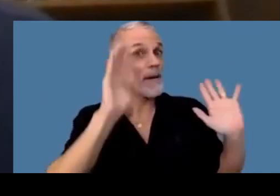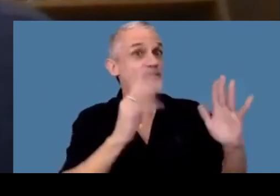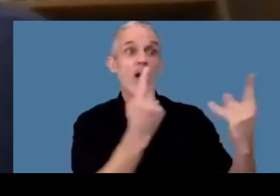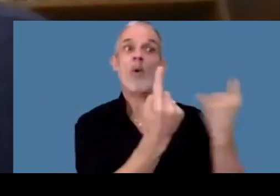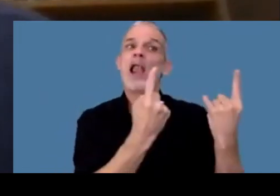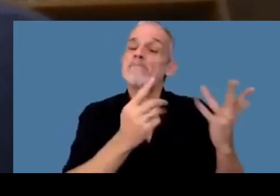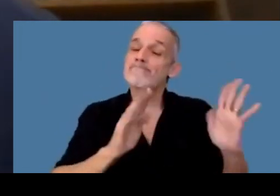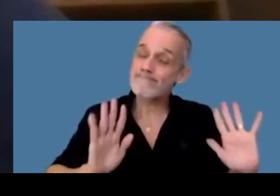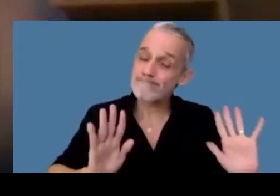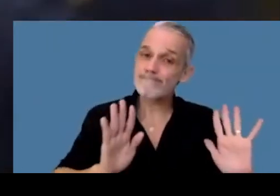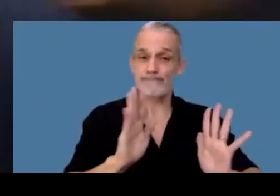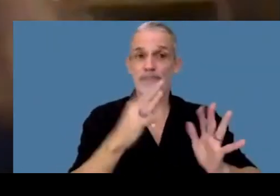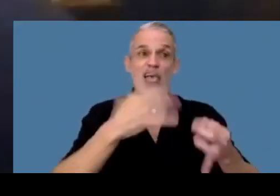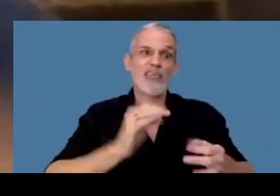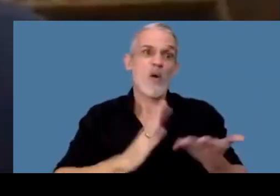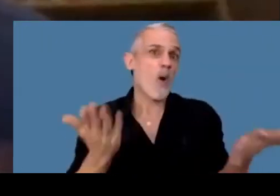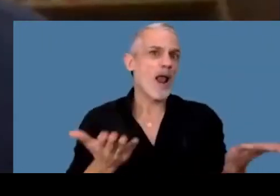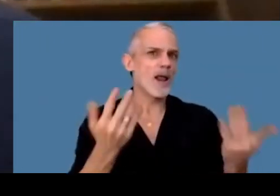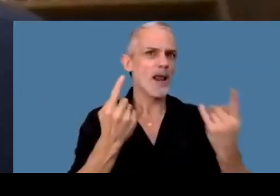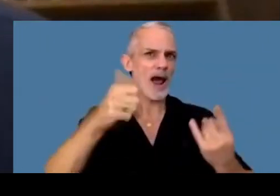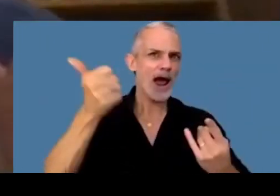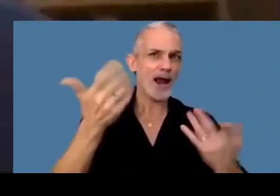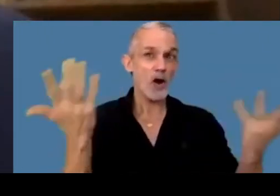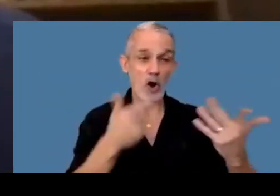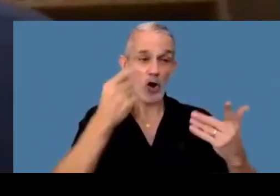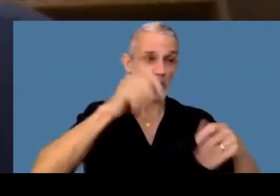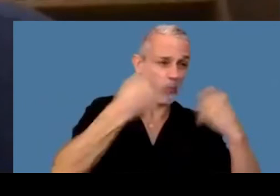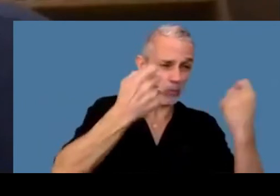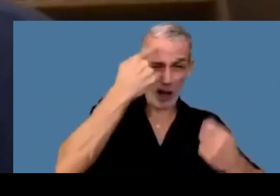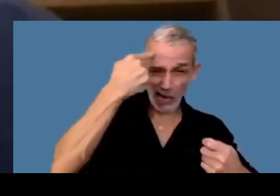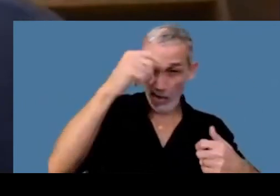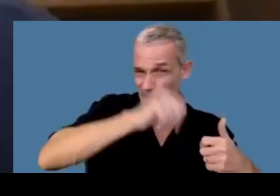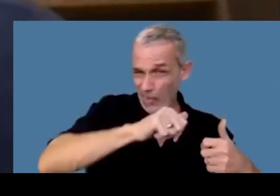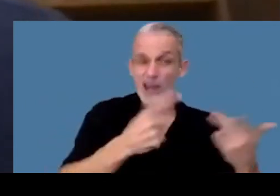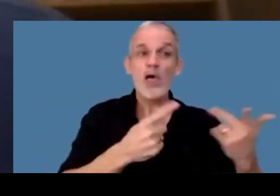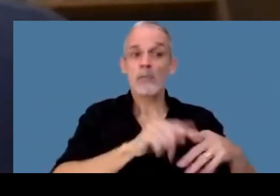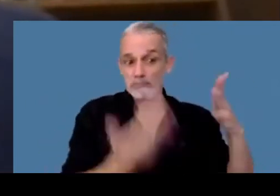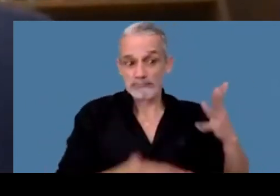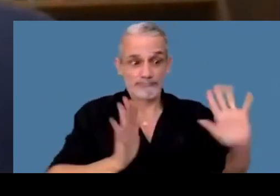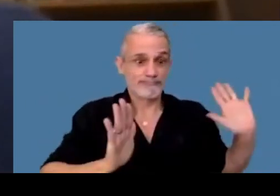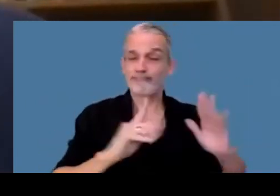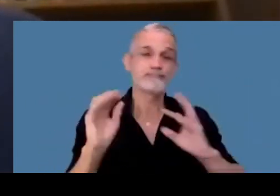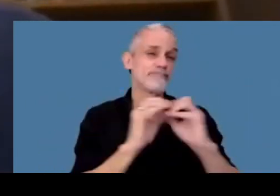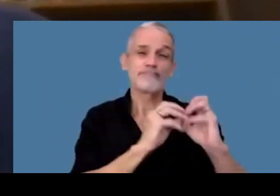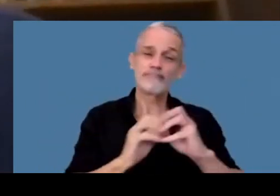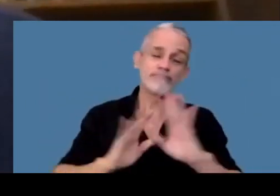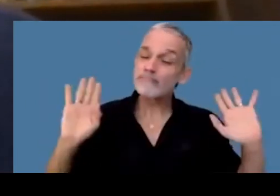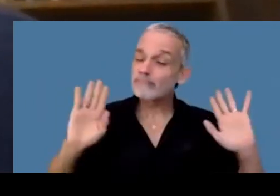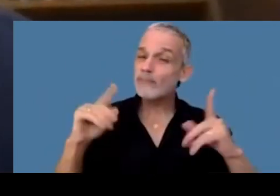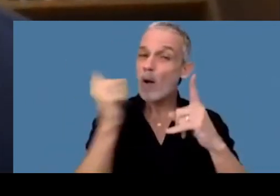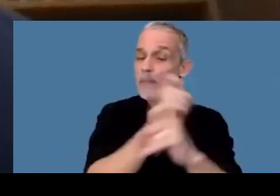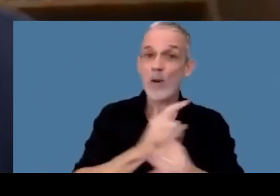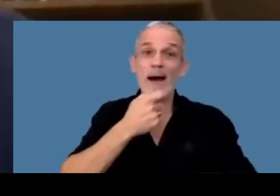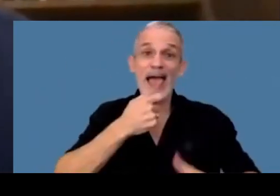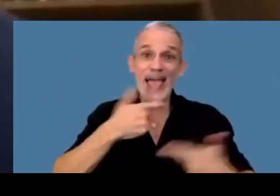que pasar, o me rompí la cabeza y me quedé tirado ahí. Pueden pasar las dos cosas. Y en los conflictos, ¿no? Este ejemplo